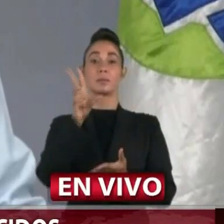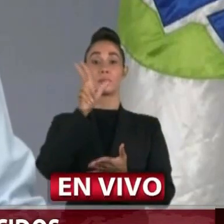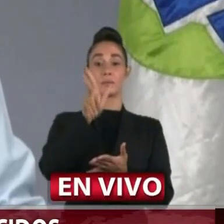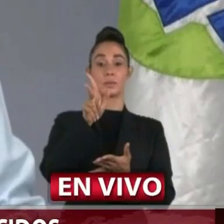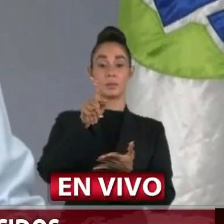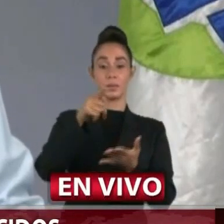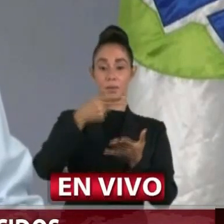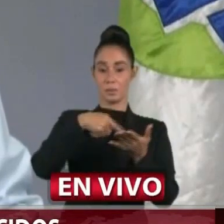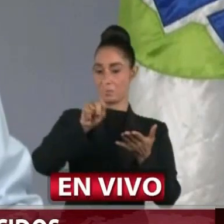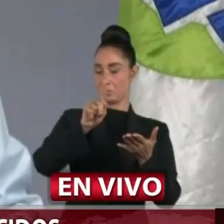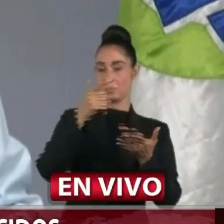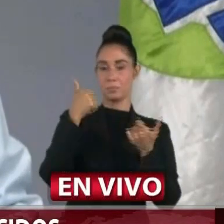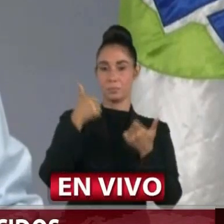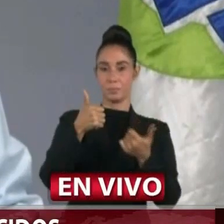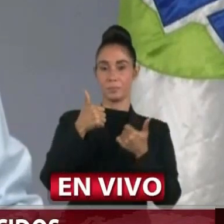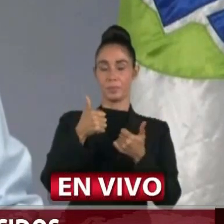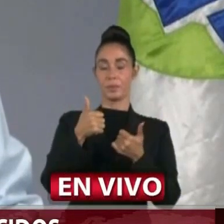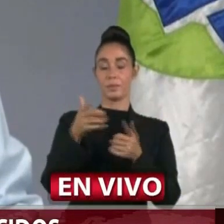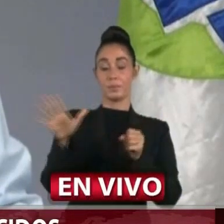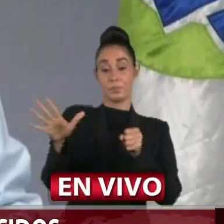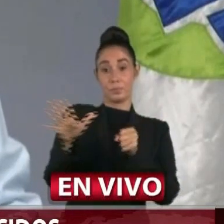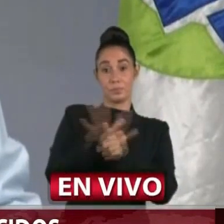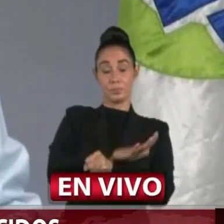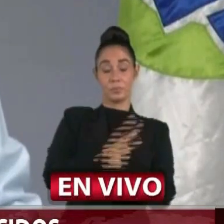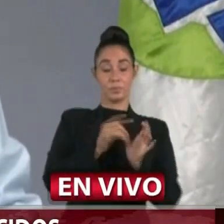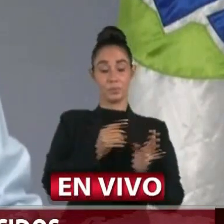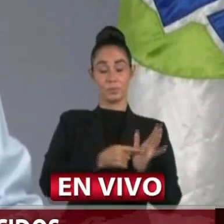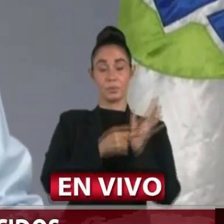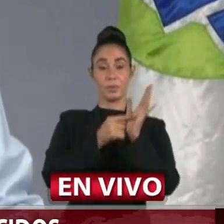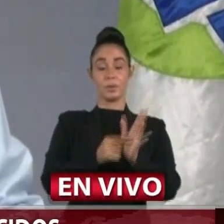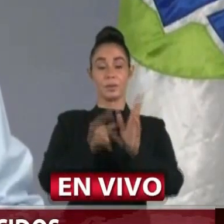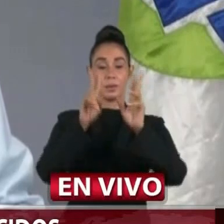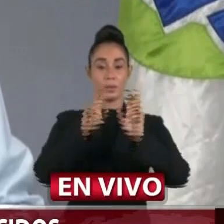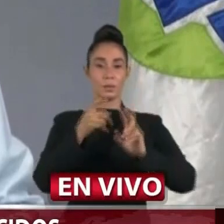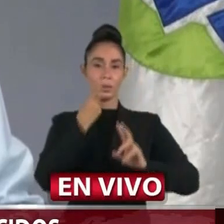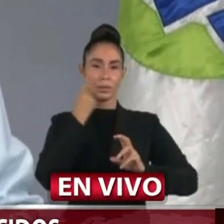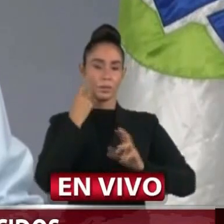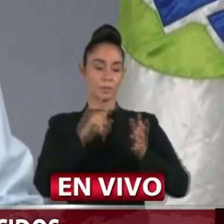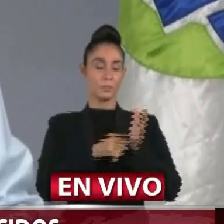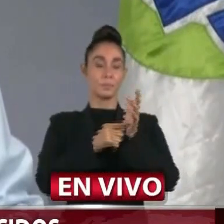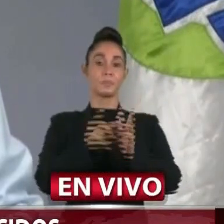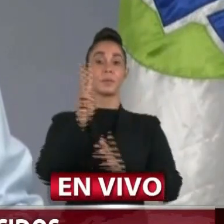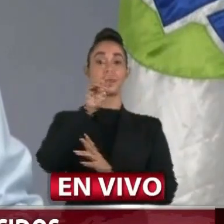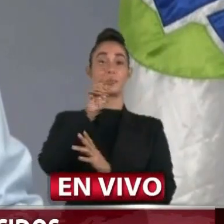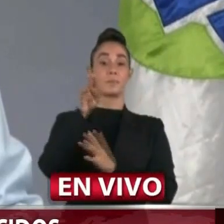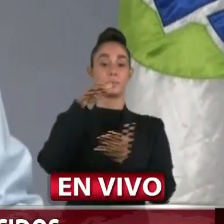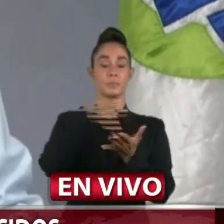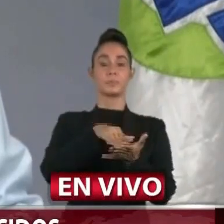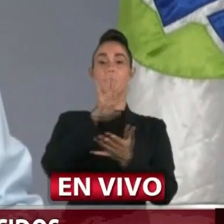16.363 descartados, con un total de muestras procesadas de